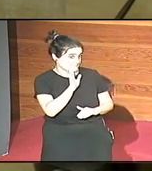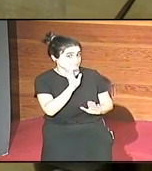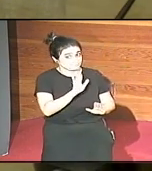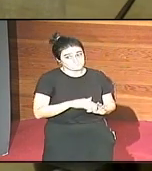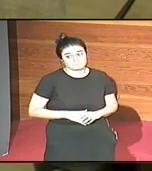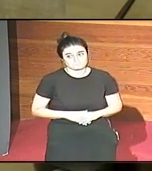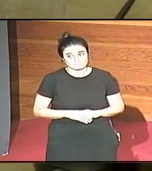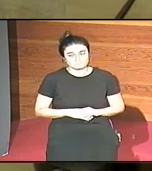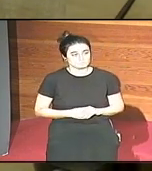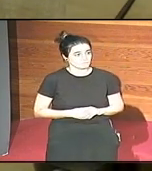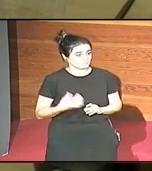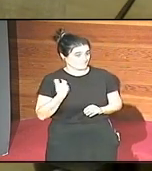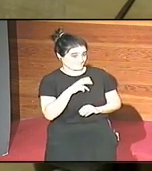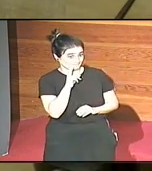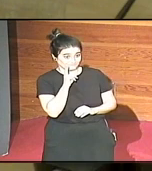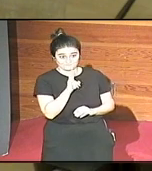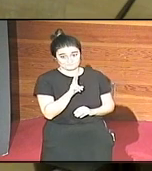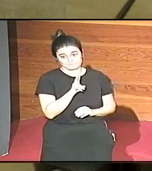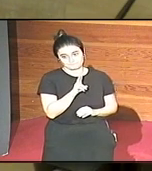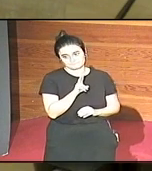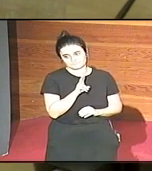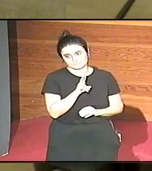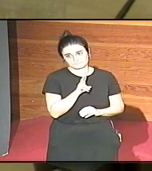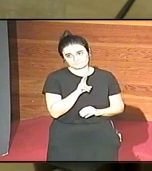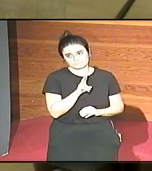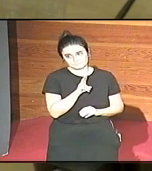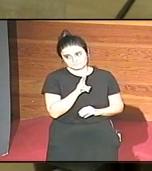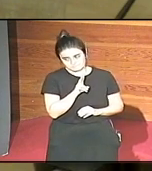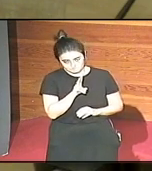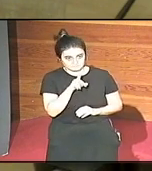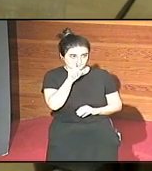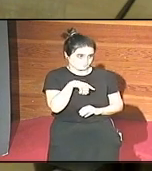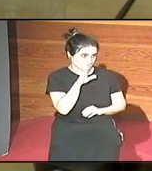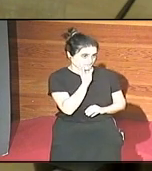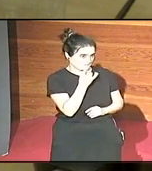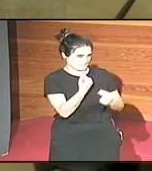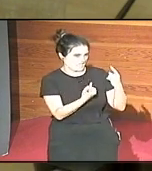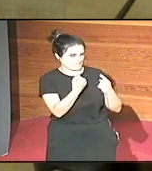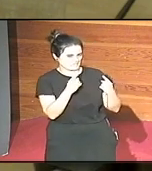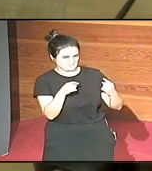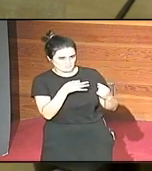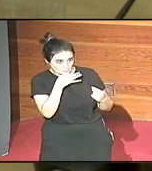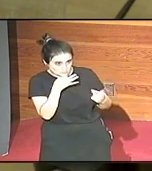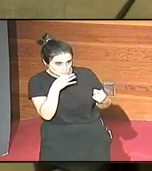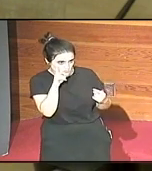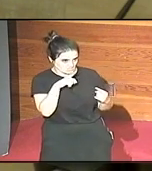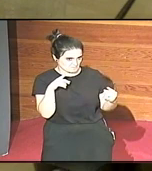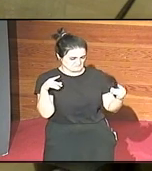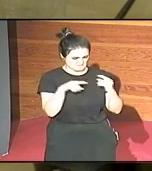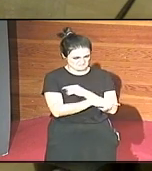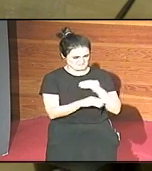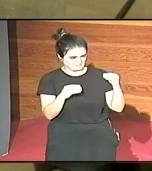como hemos visto, pero en eso también es cierto que hay a veces contradicciones en lo que dicen,